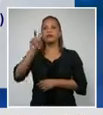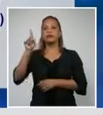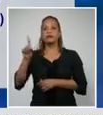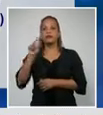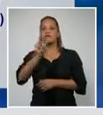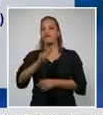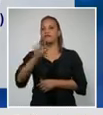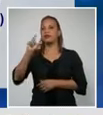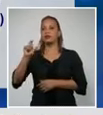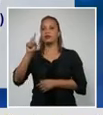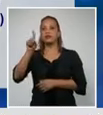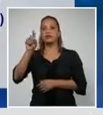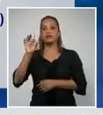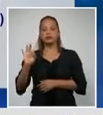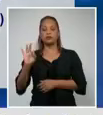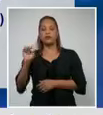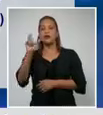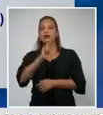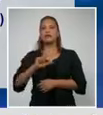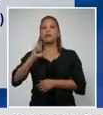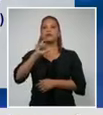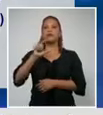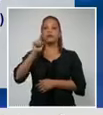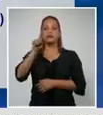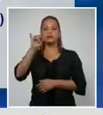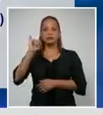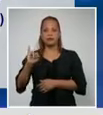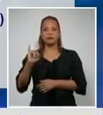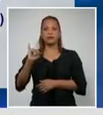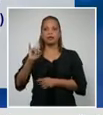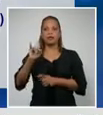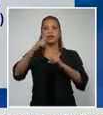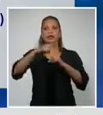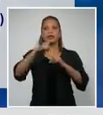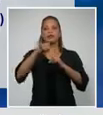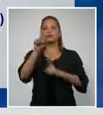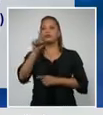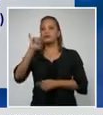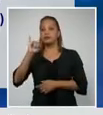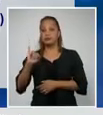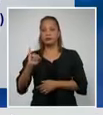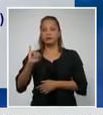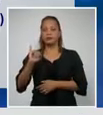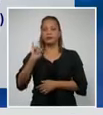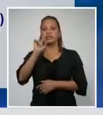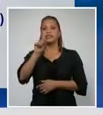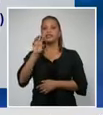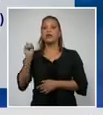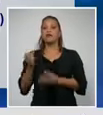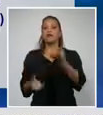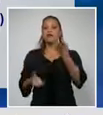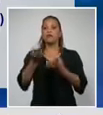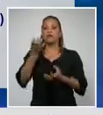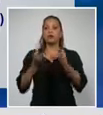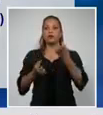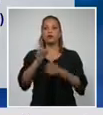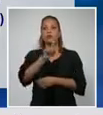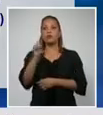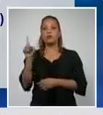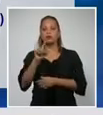Clara 18, Camagüey 16, Las Tunas 16, Cienfuegos